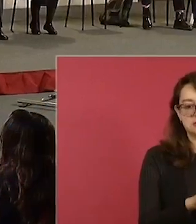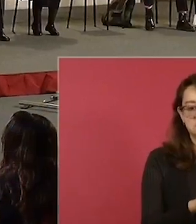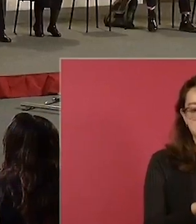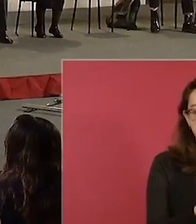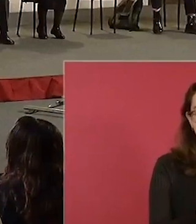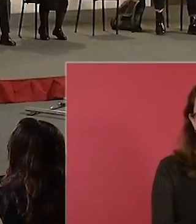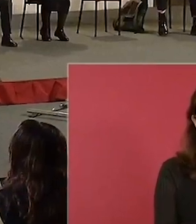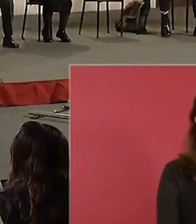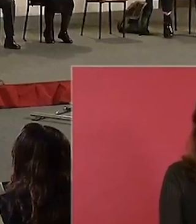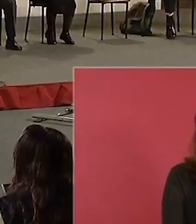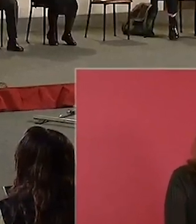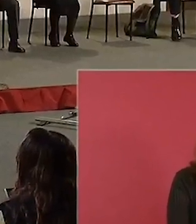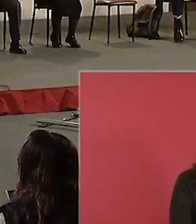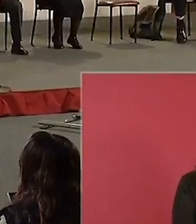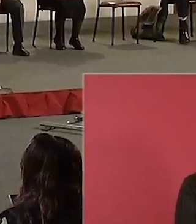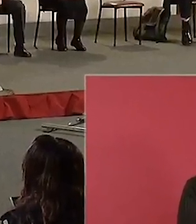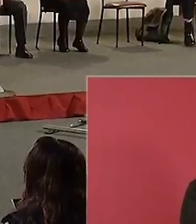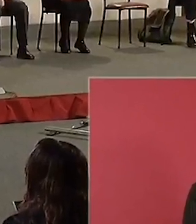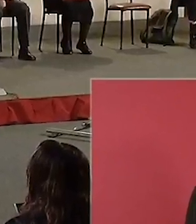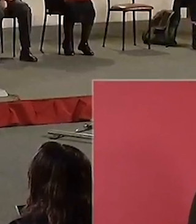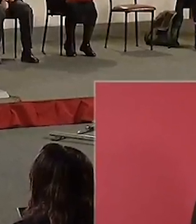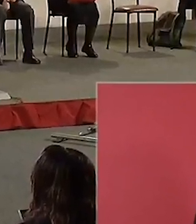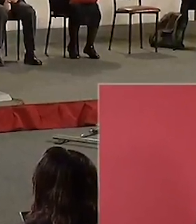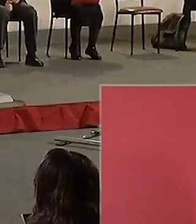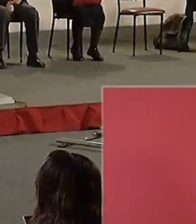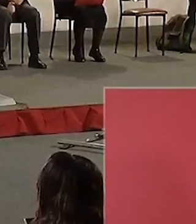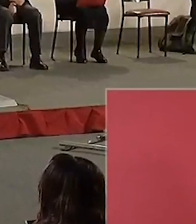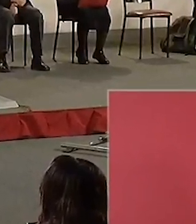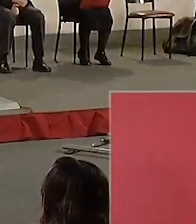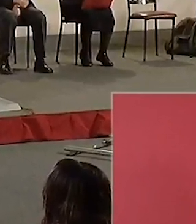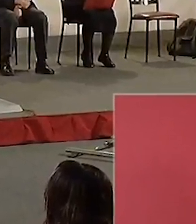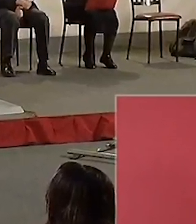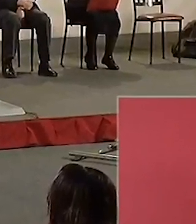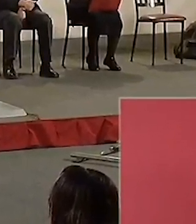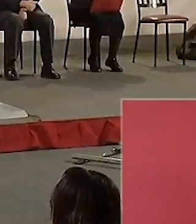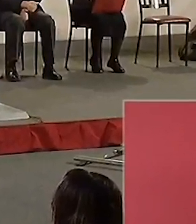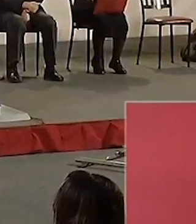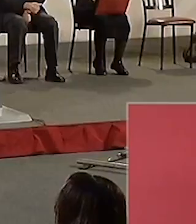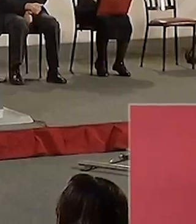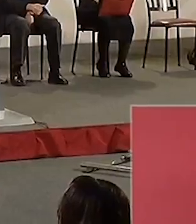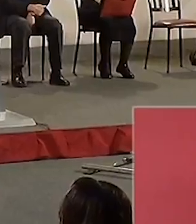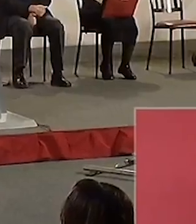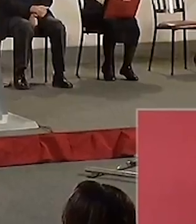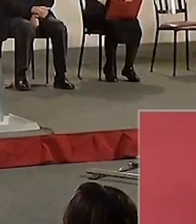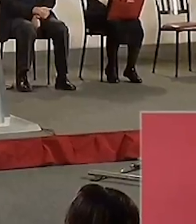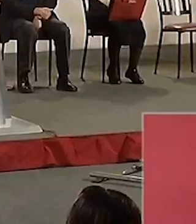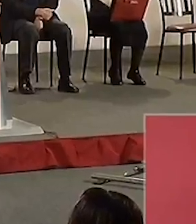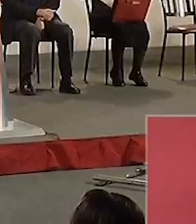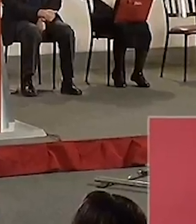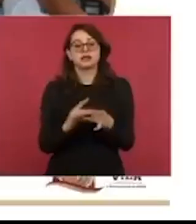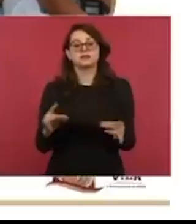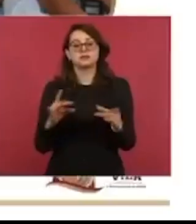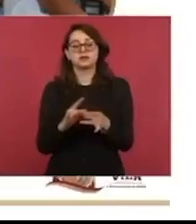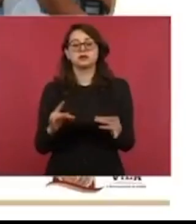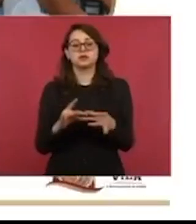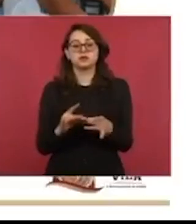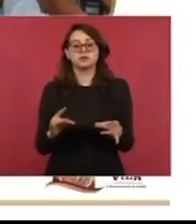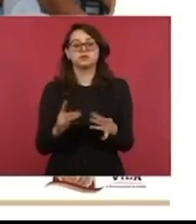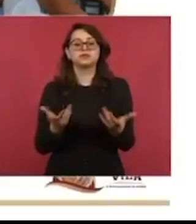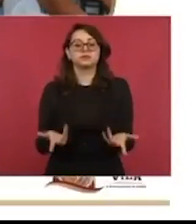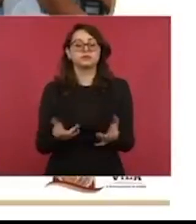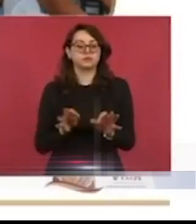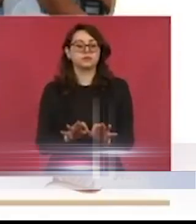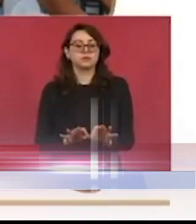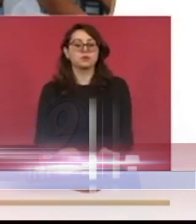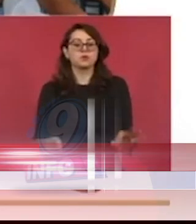los adultos mayores y los padres de niños pequeños se acerquen a los puntos de vacunación designados para recibir su dosis tamb bien para comunicar